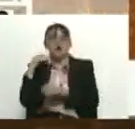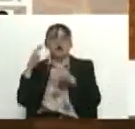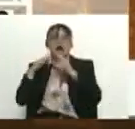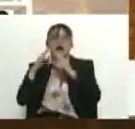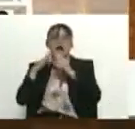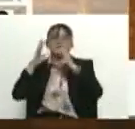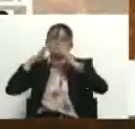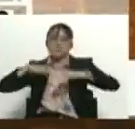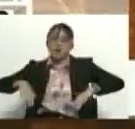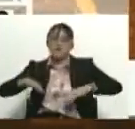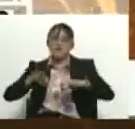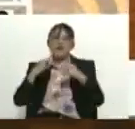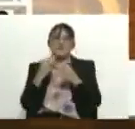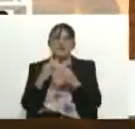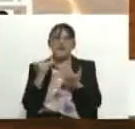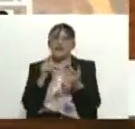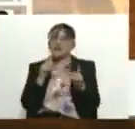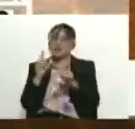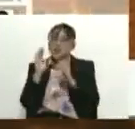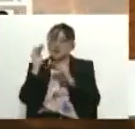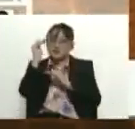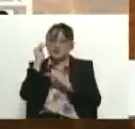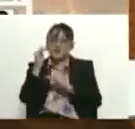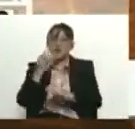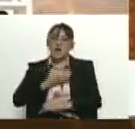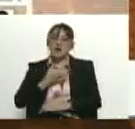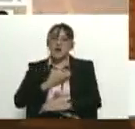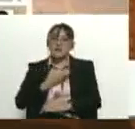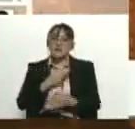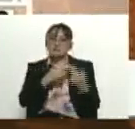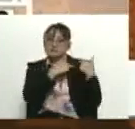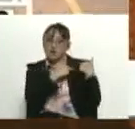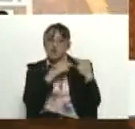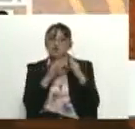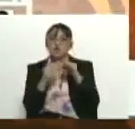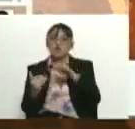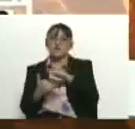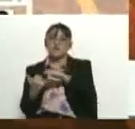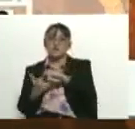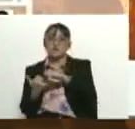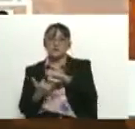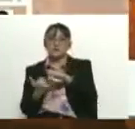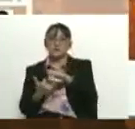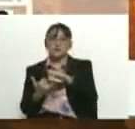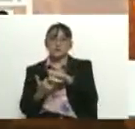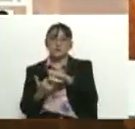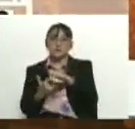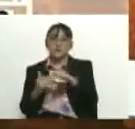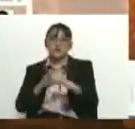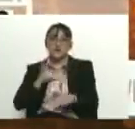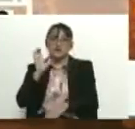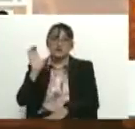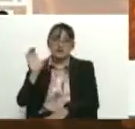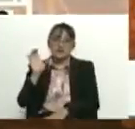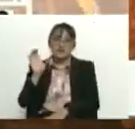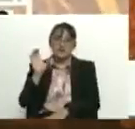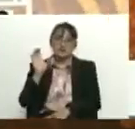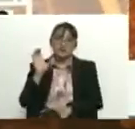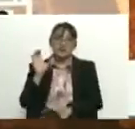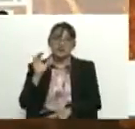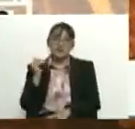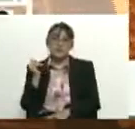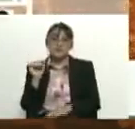de familia que están siendo atendidas por el alcalde por todas las instituciones del del Estado nacional y